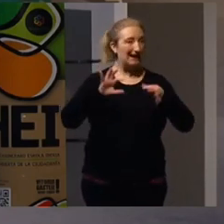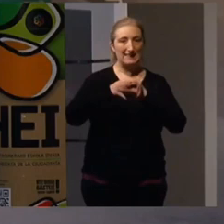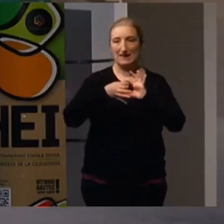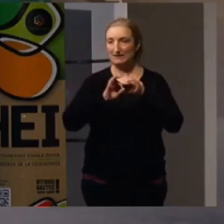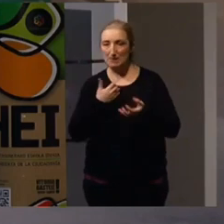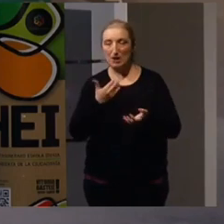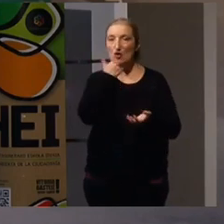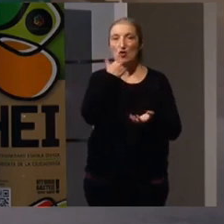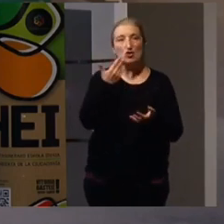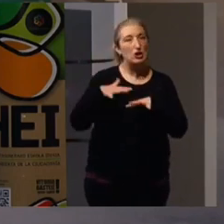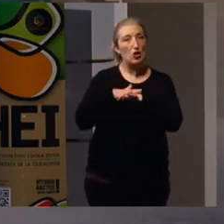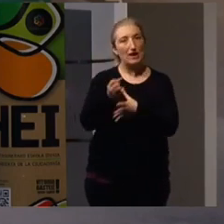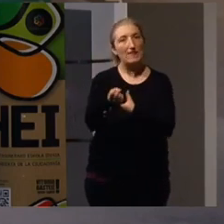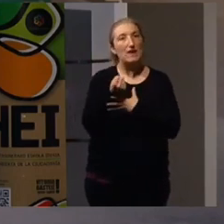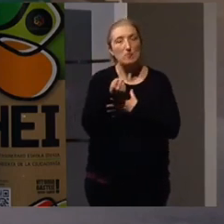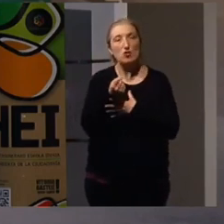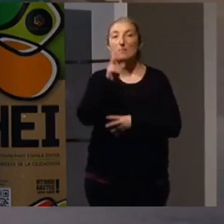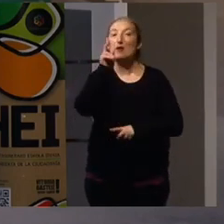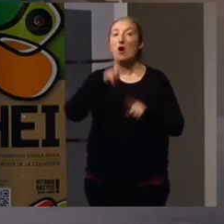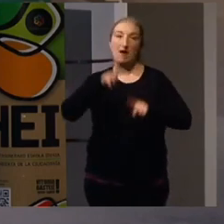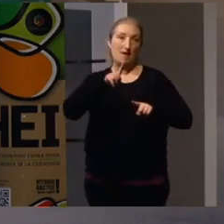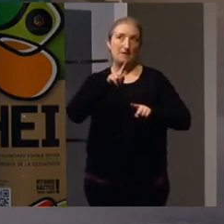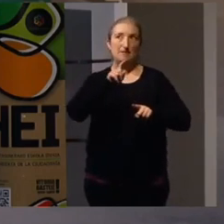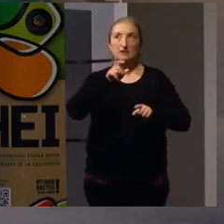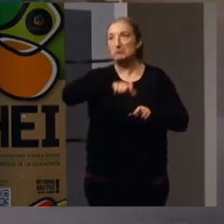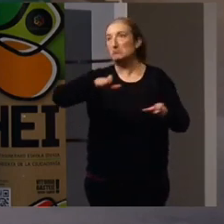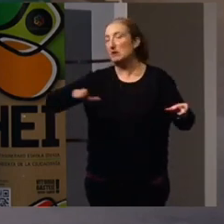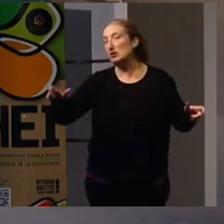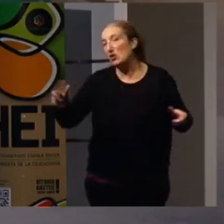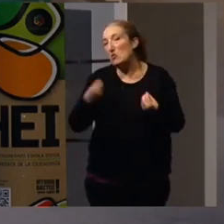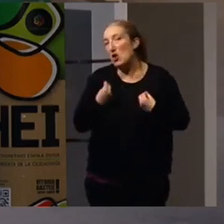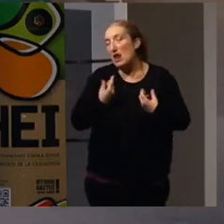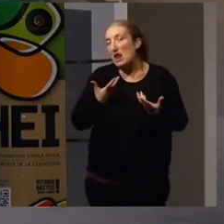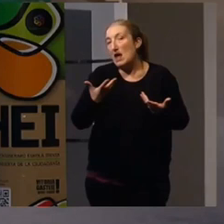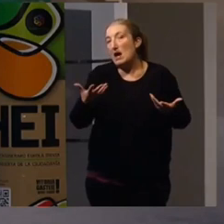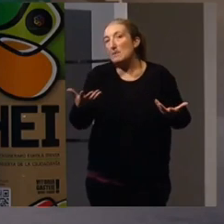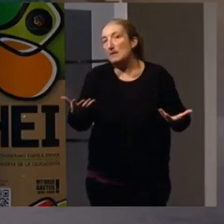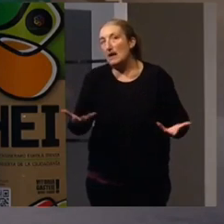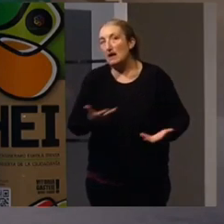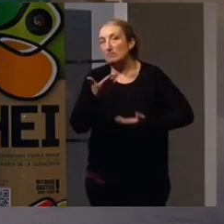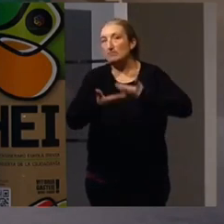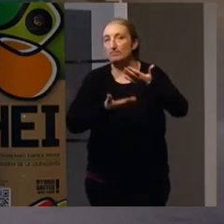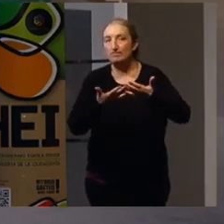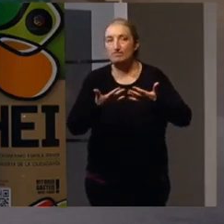amigos, pero hay personas que por distintas circunstancias a lo largo de la vida pueden perder